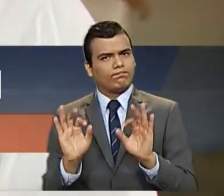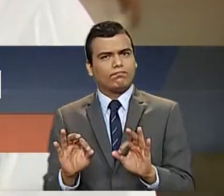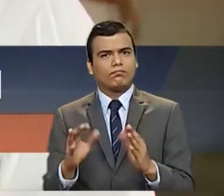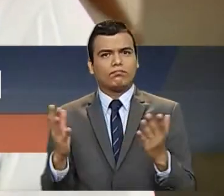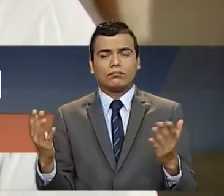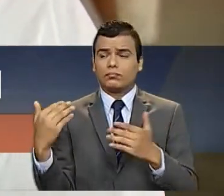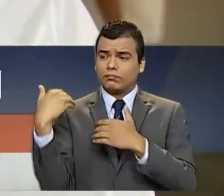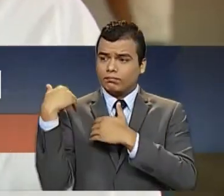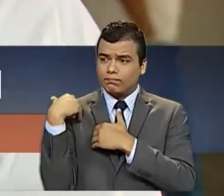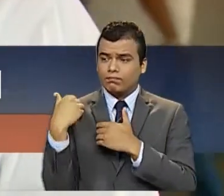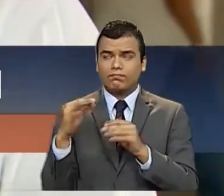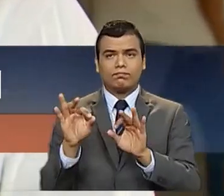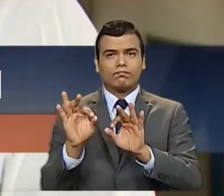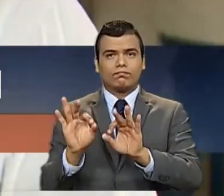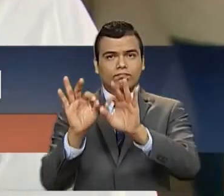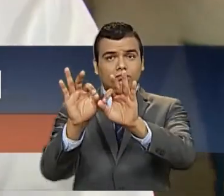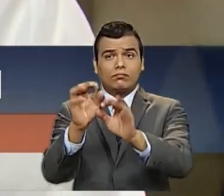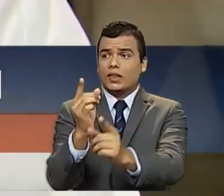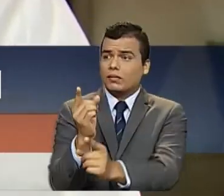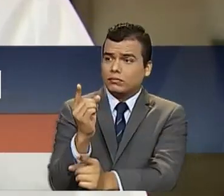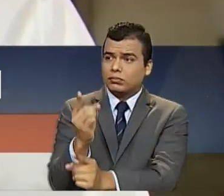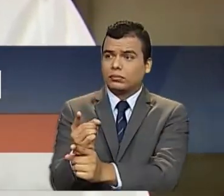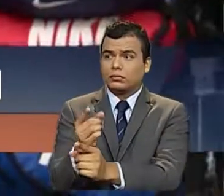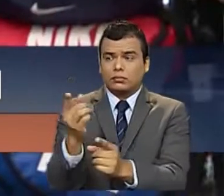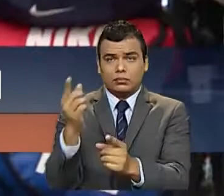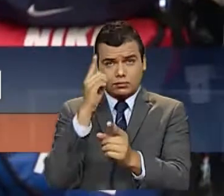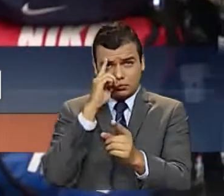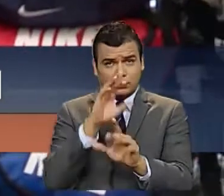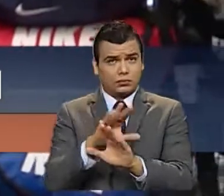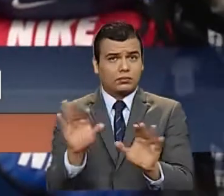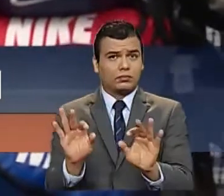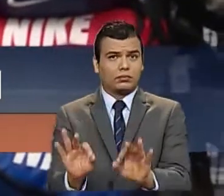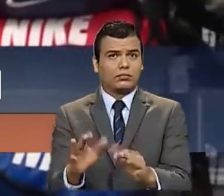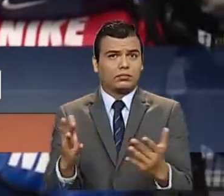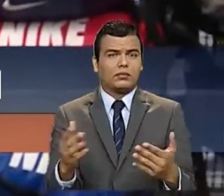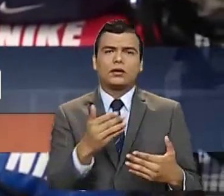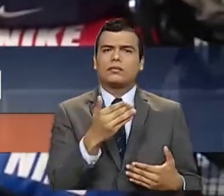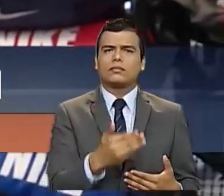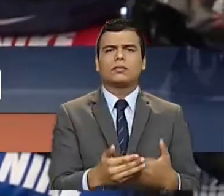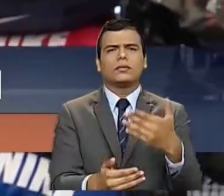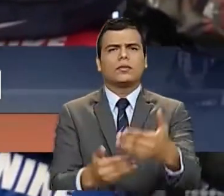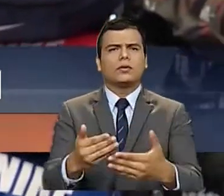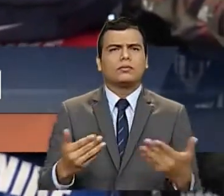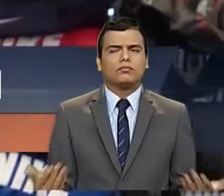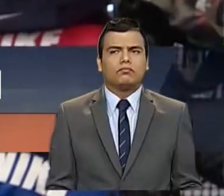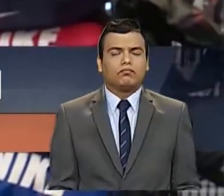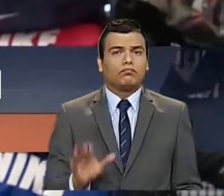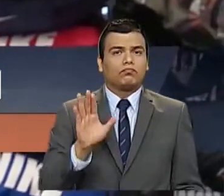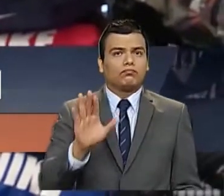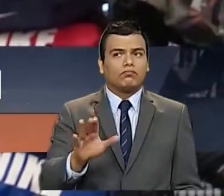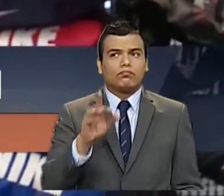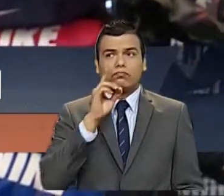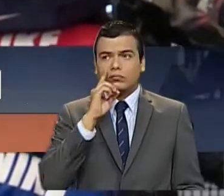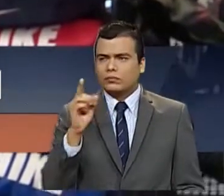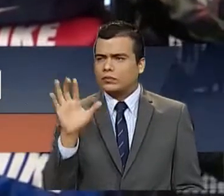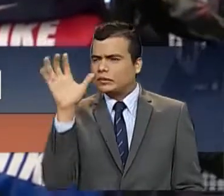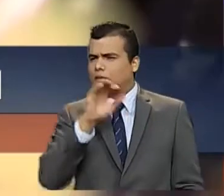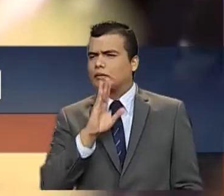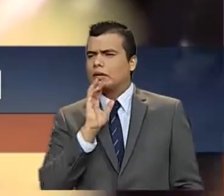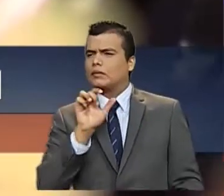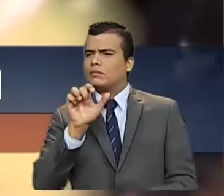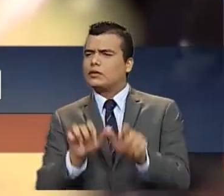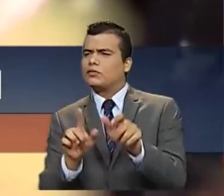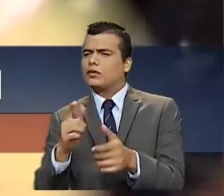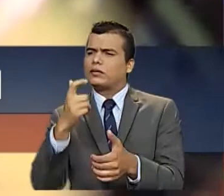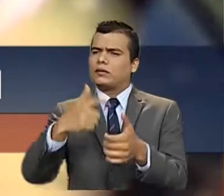unas responsabilidades y que las cumplan, y los vamos a carnetizar. El primer paso es unificar una base de datos de los vendedores informales